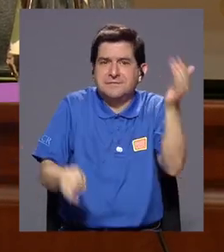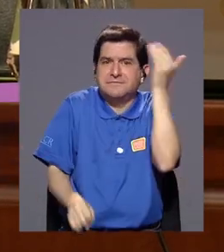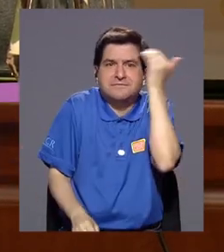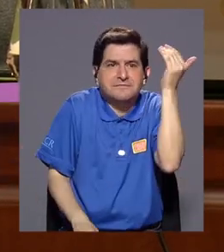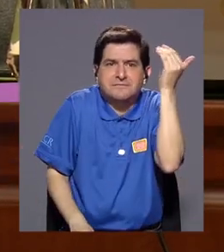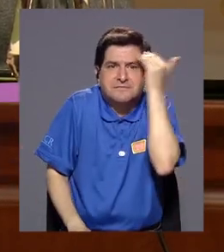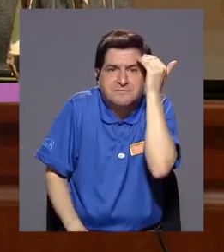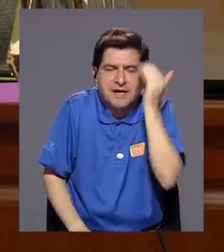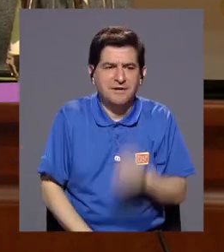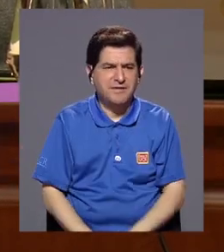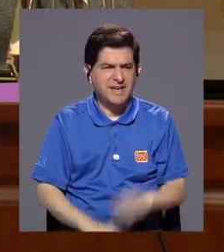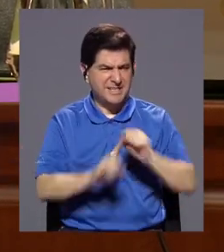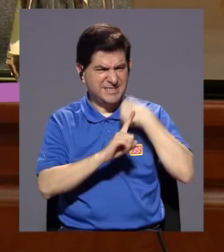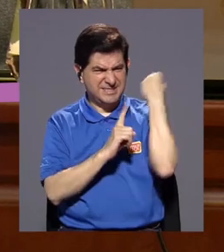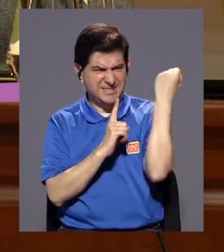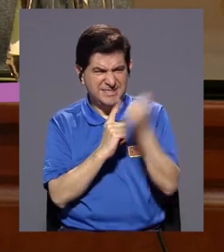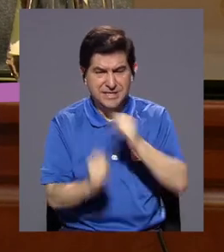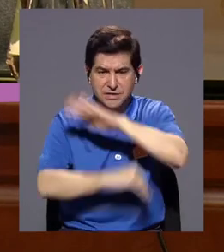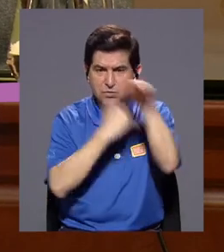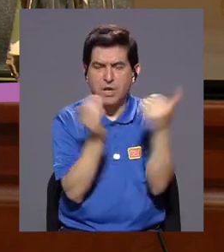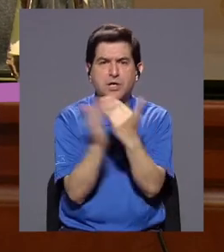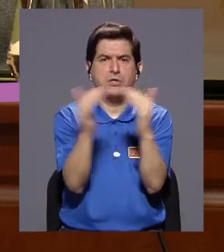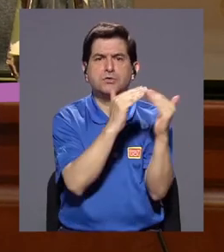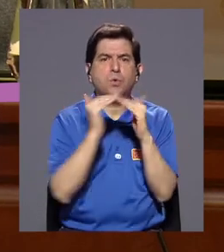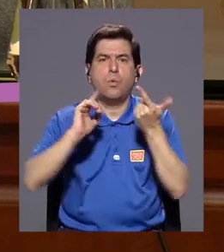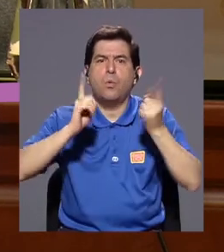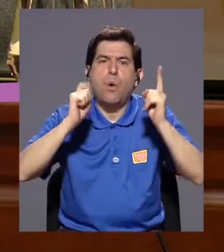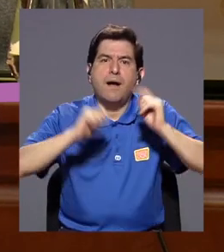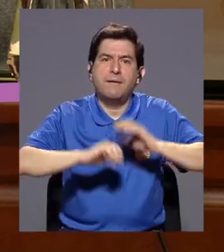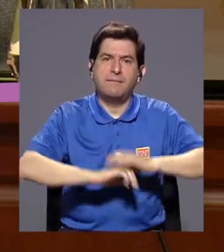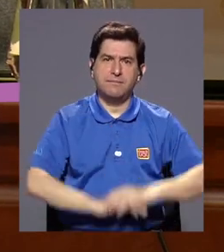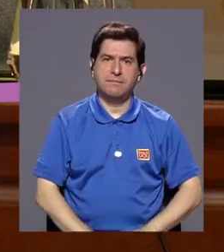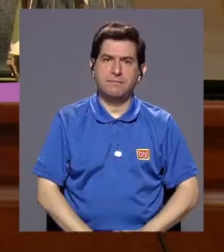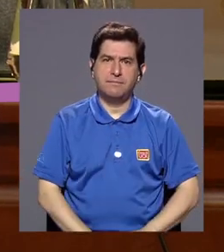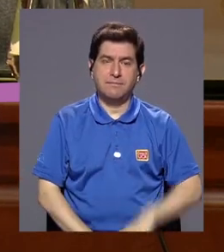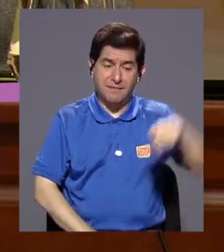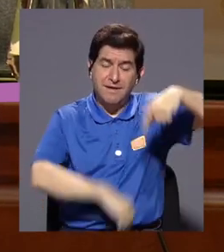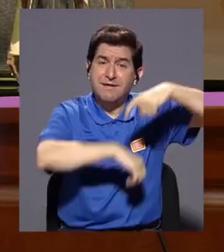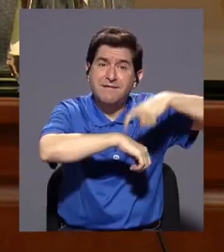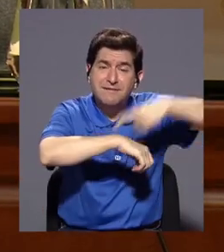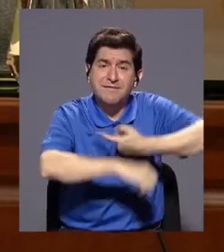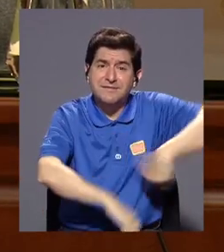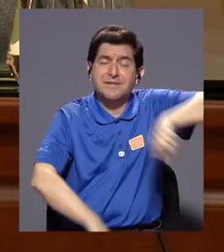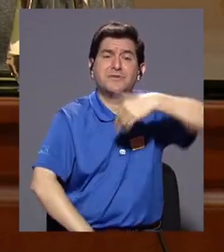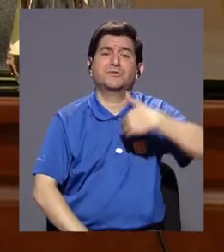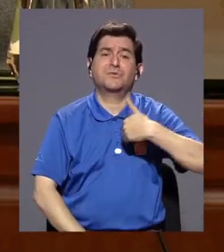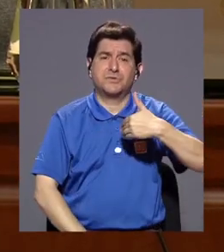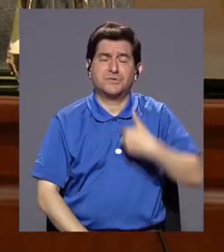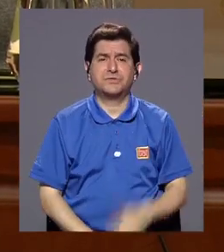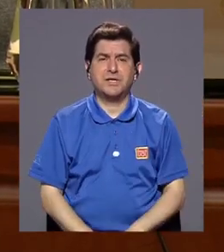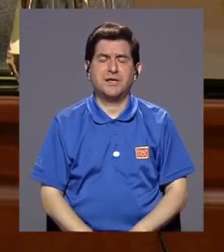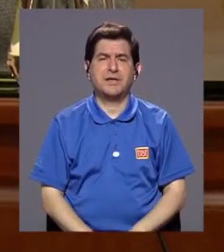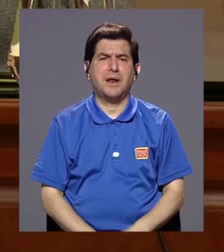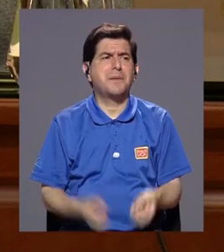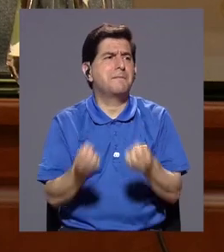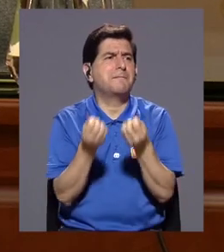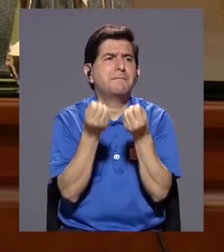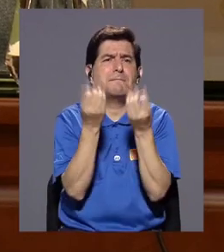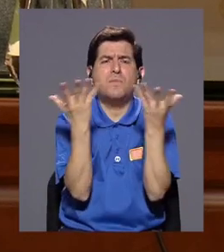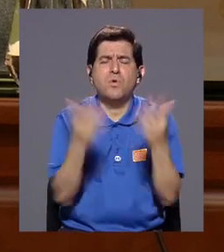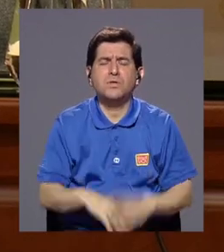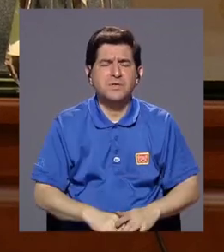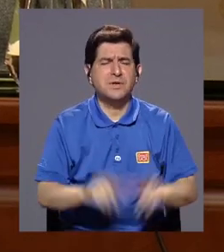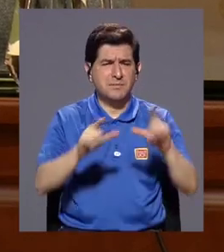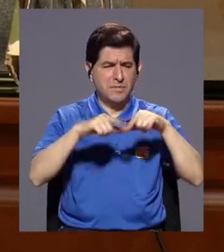las poblaciones. Y en estos momentos nosotros tenemos una gran gama generacional dentro de nuestra institución.